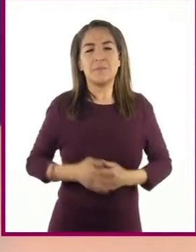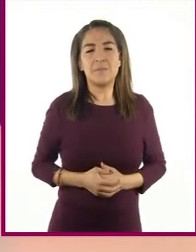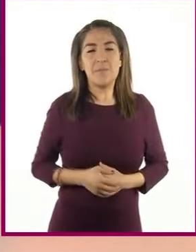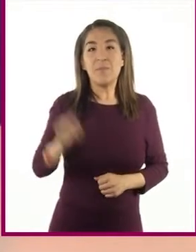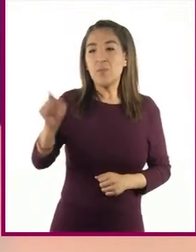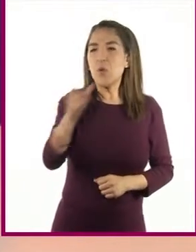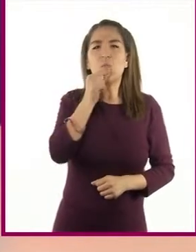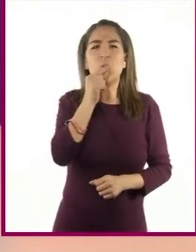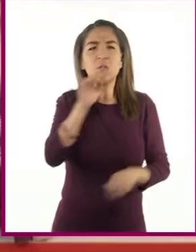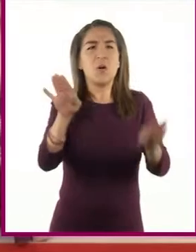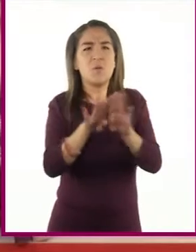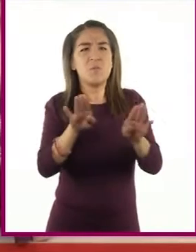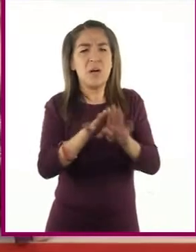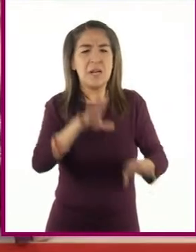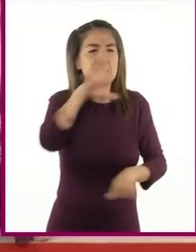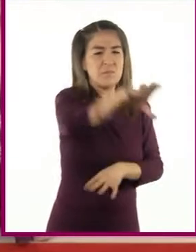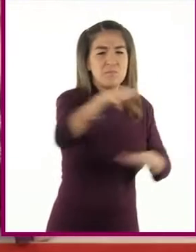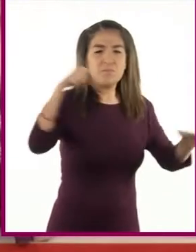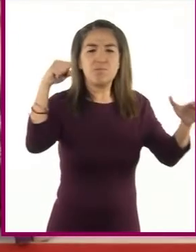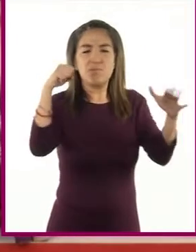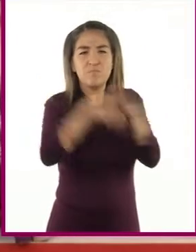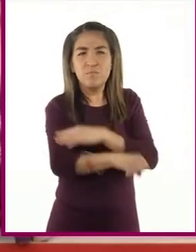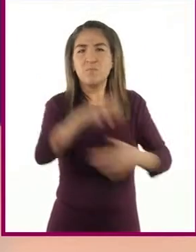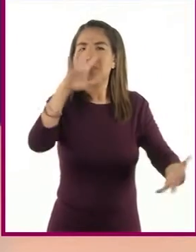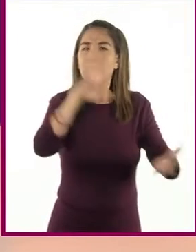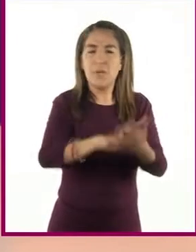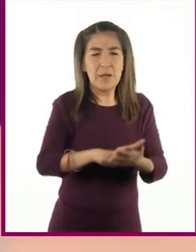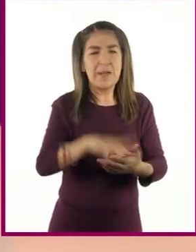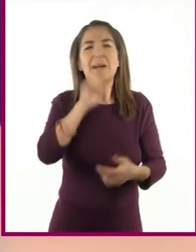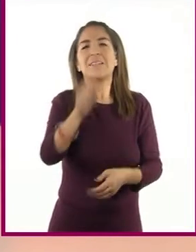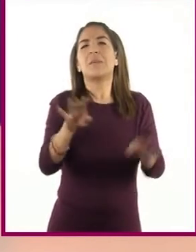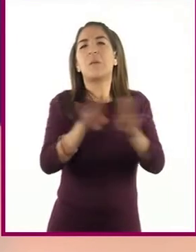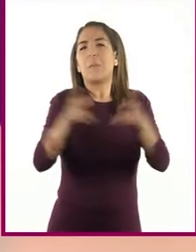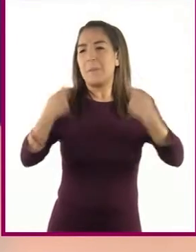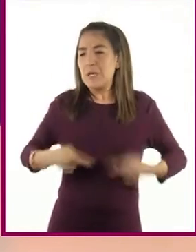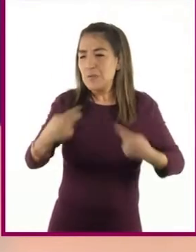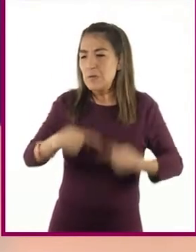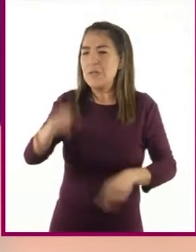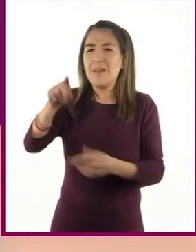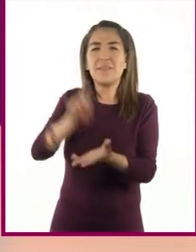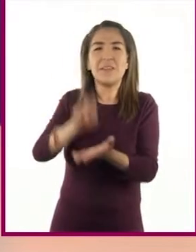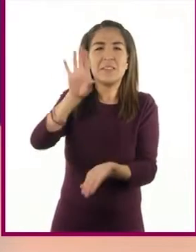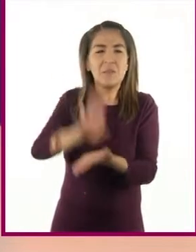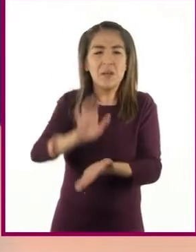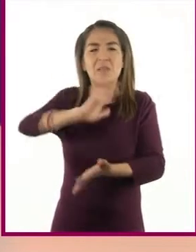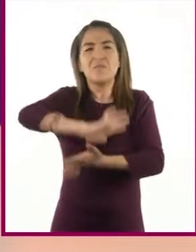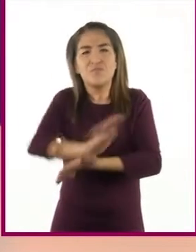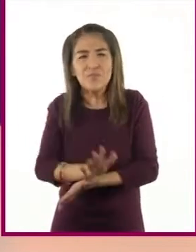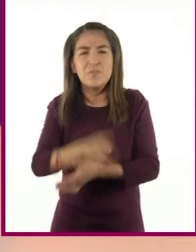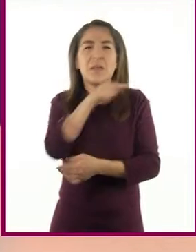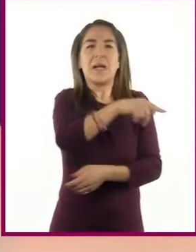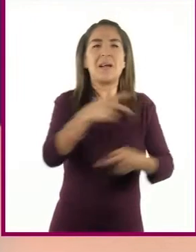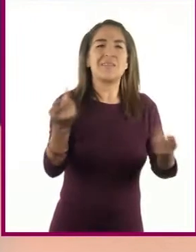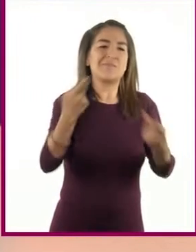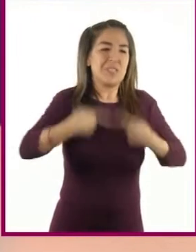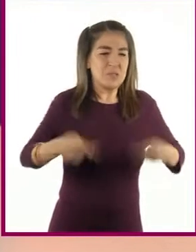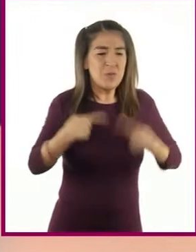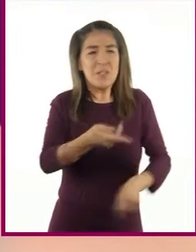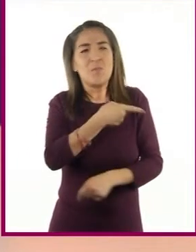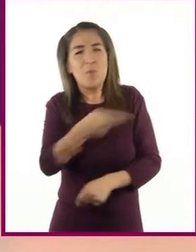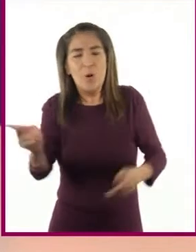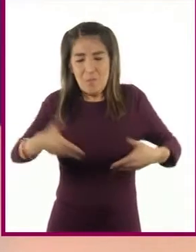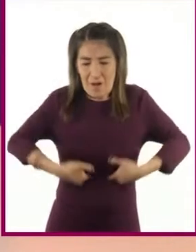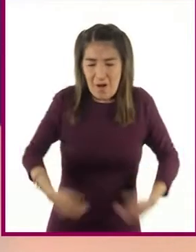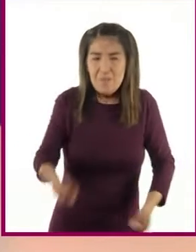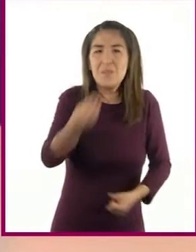de la policía, la segregación de personas con discapacidad, el hambre, la contaminación de áreas naturales y